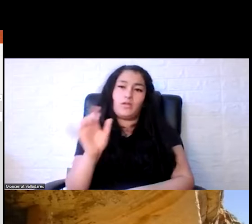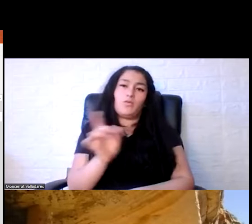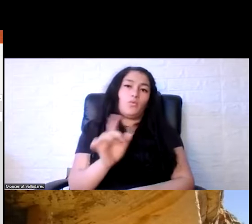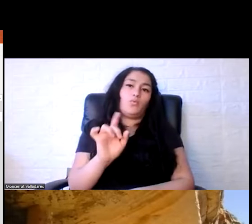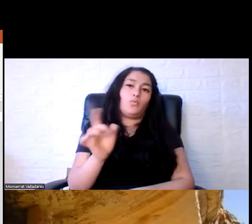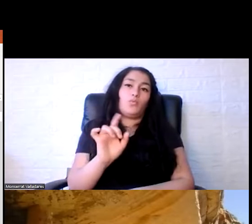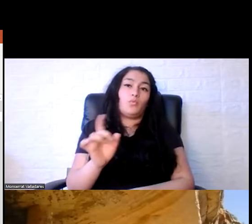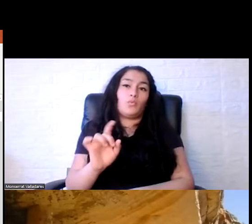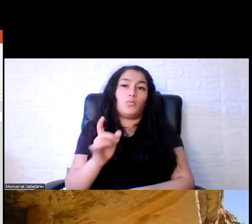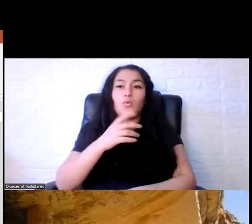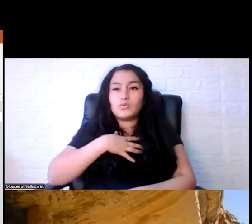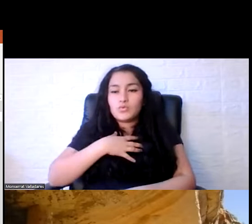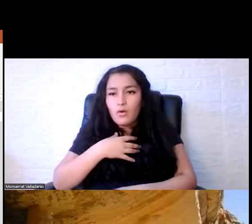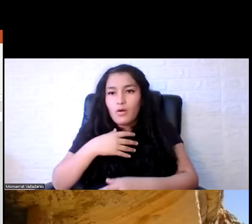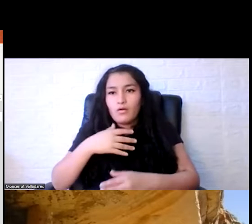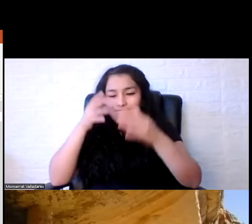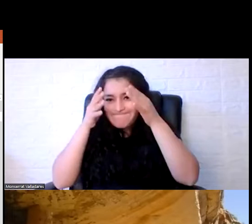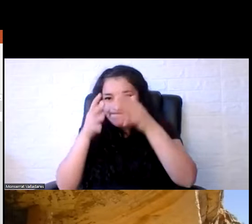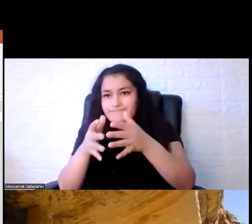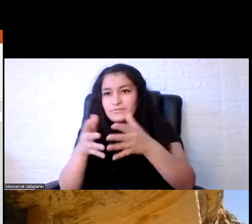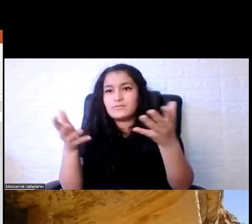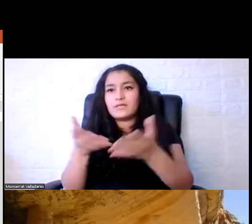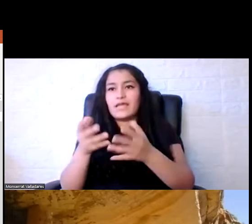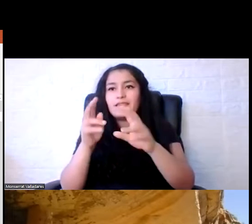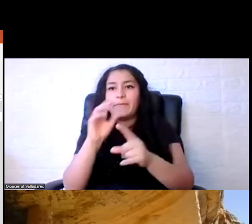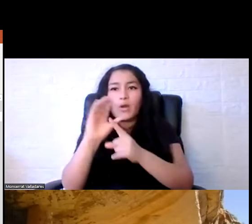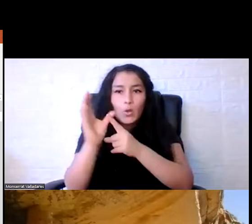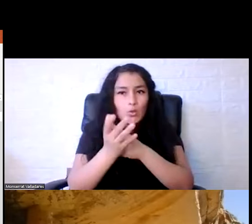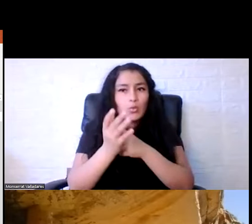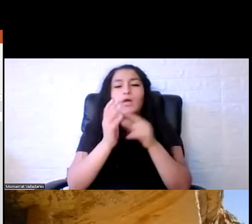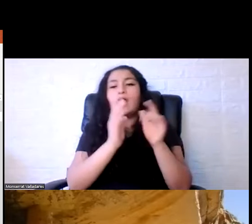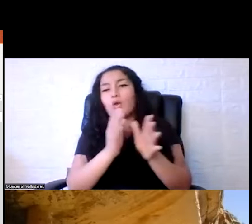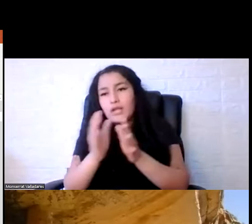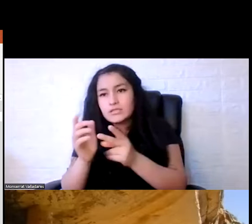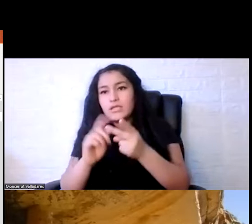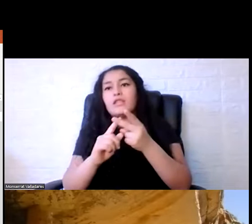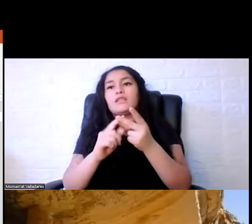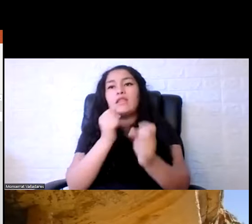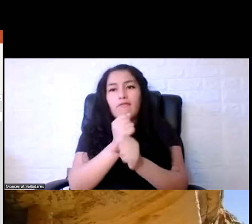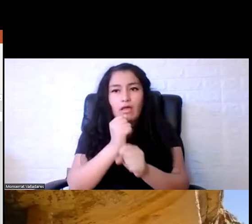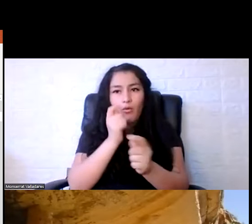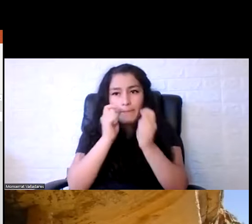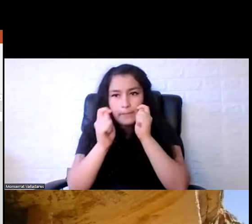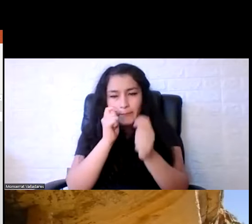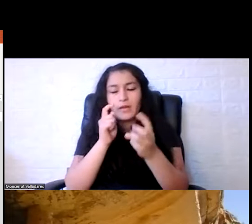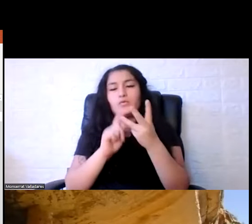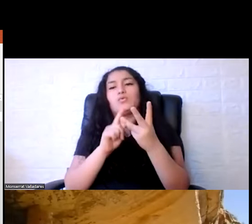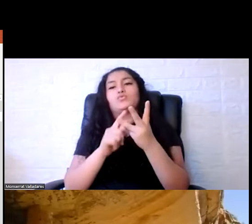foco de investigación casi siempre ha sido cuestiones de cultura organizacional y trabajo peligroso, trabajo sucio.